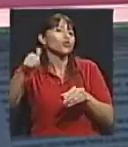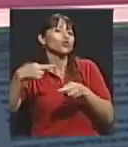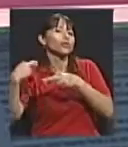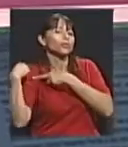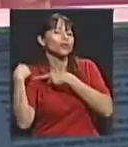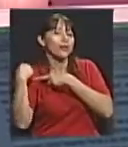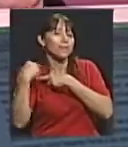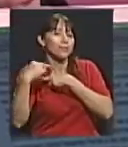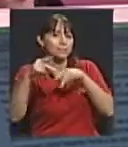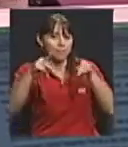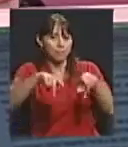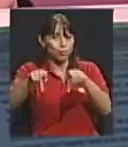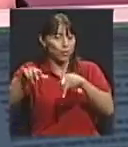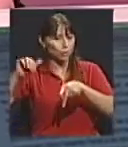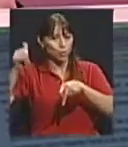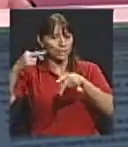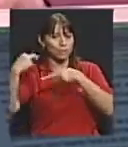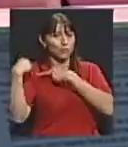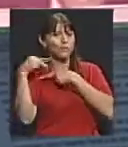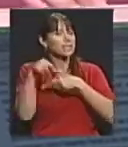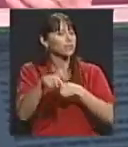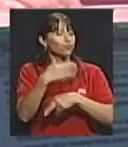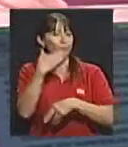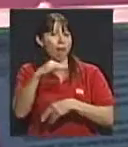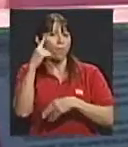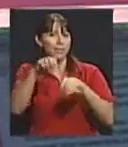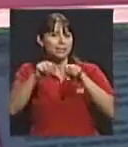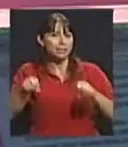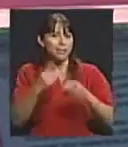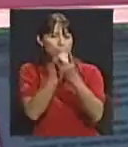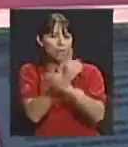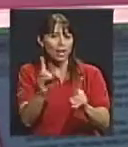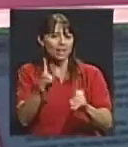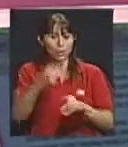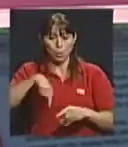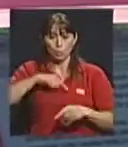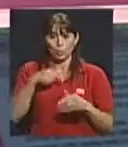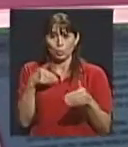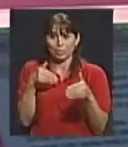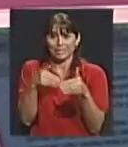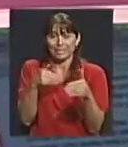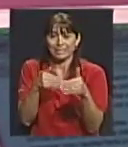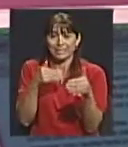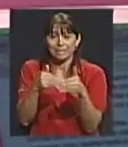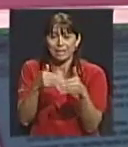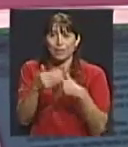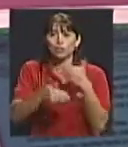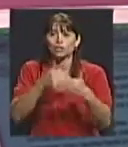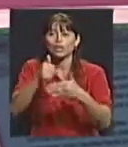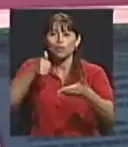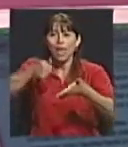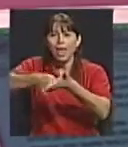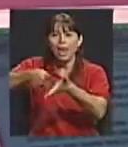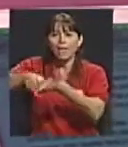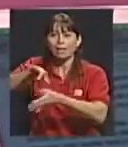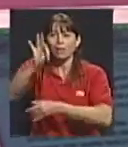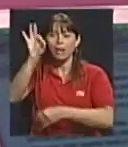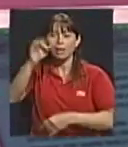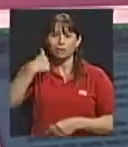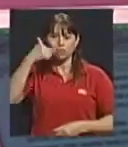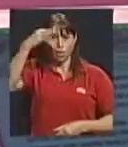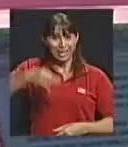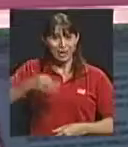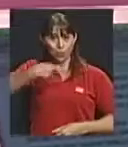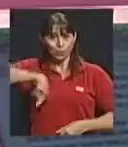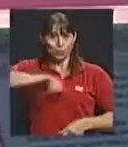democrático tenemos hacia adante un proceso electoral muy próximo y yo creo que nosotros los ciudadanos con nuestro